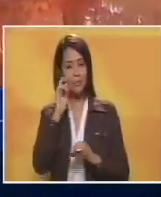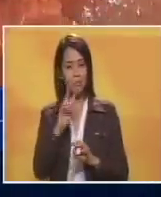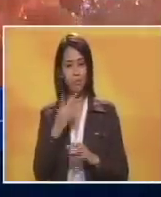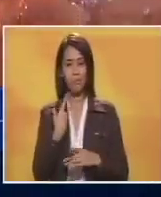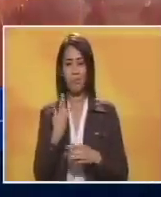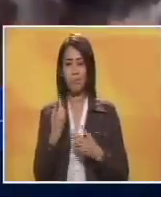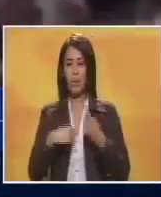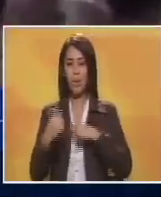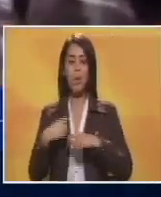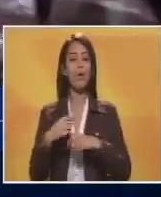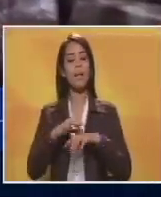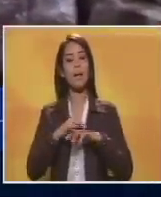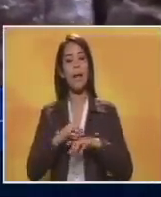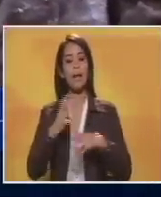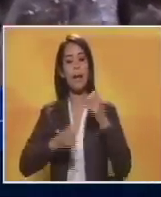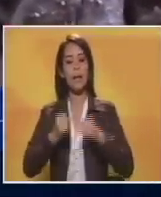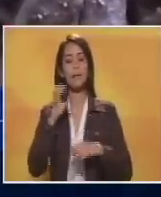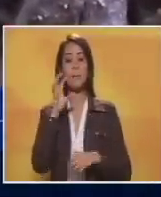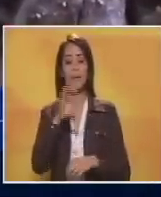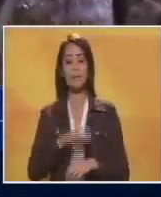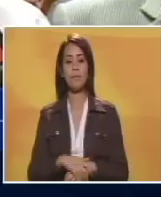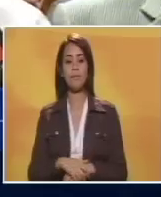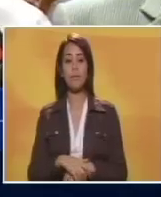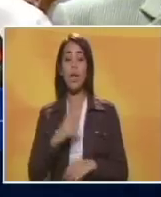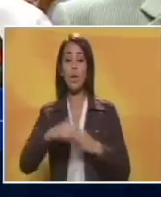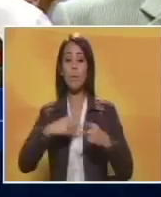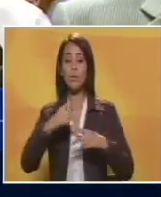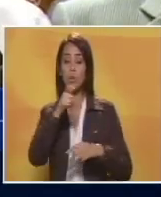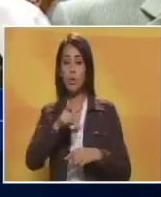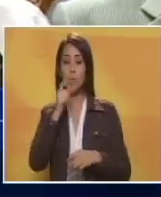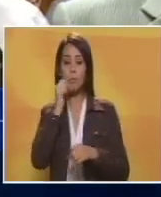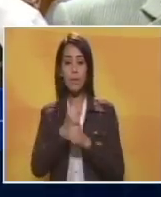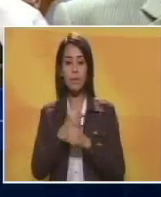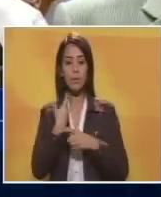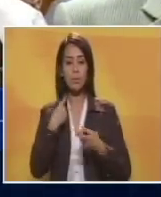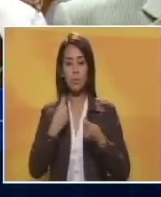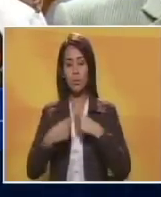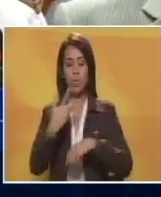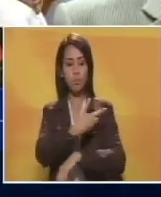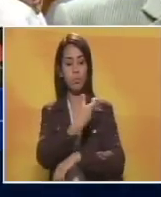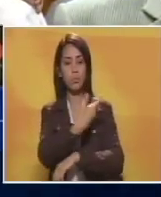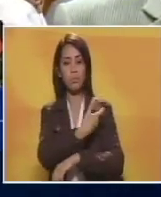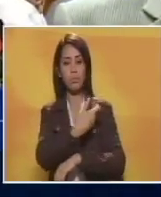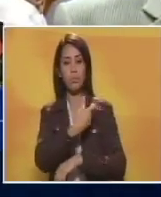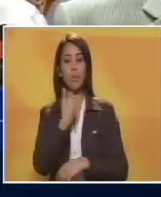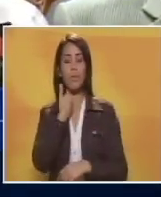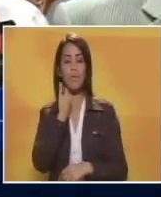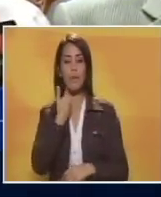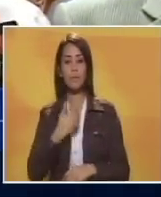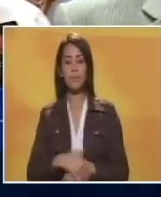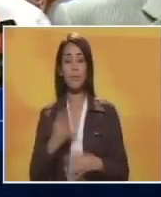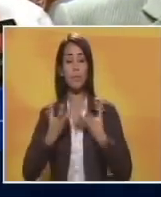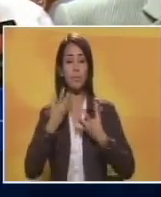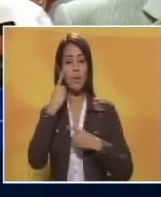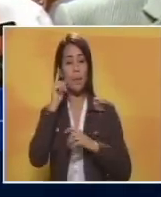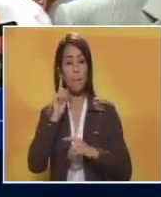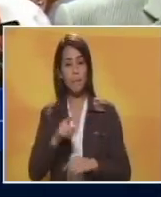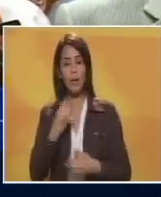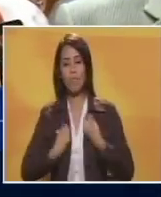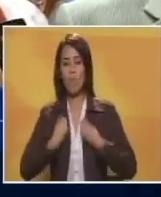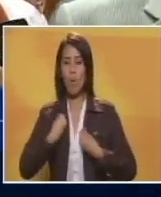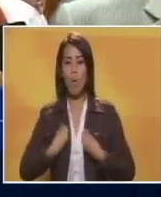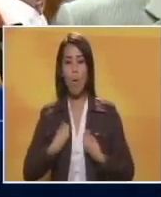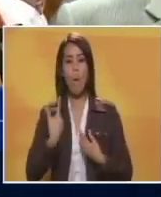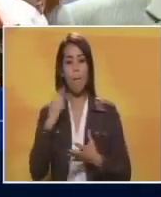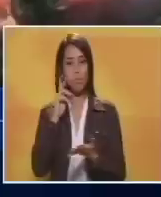de carne y leche en el país. Los productores agropecuarios piden al gobierno iniciar una jornada de vacunación contra la fiebre aftosa y también expresan preocupación